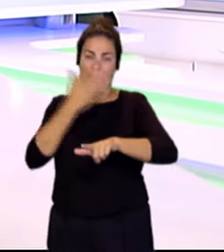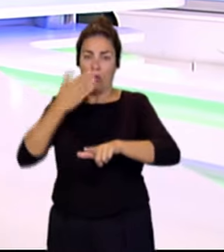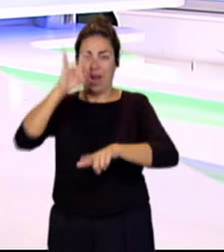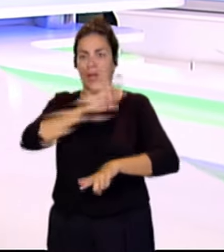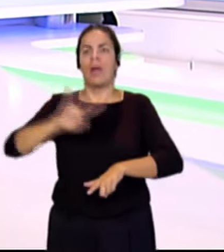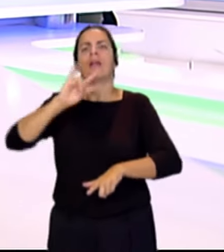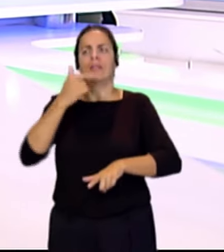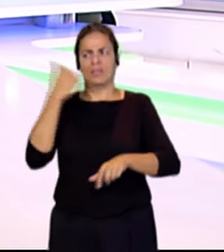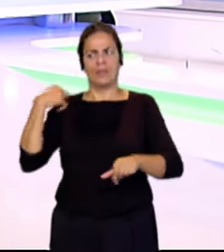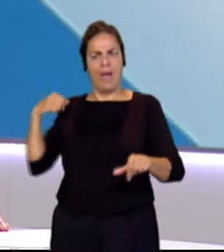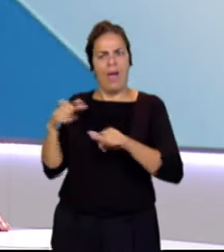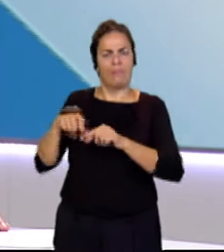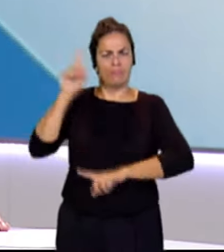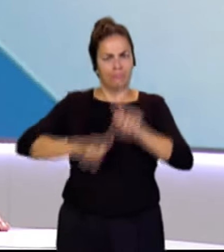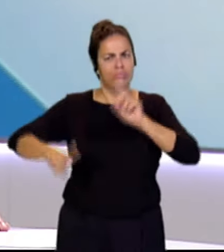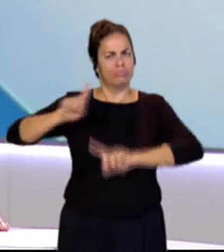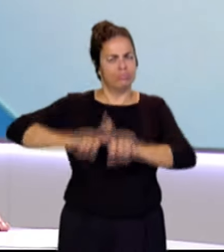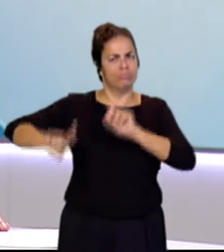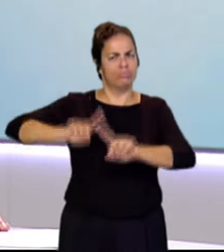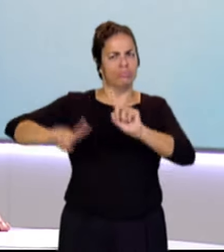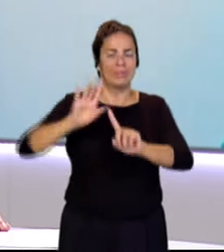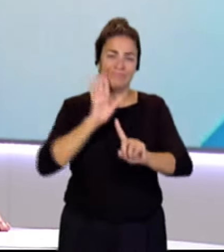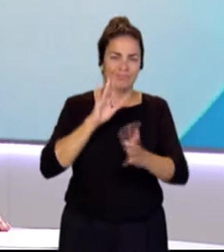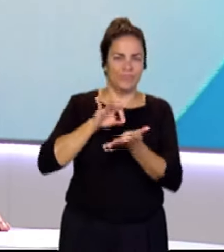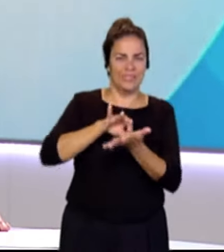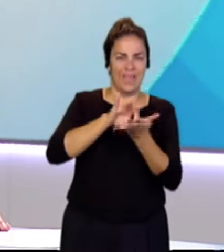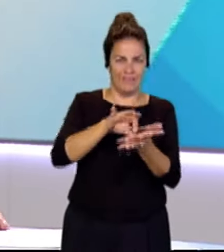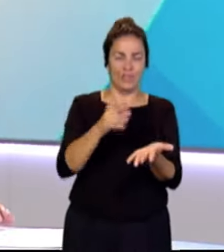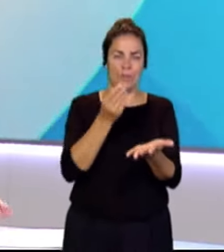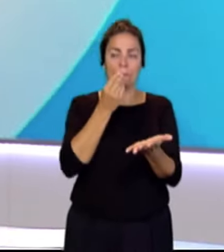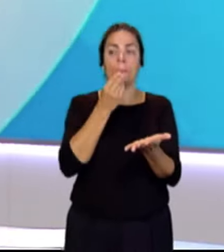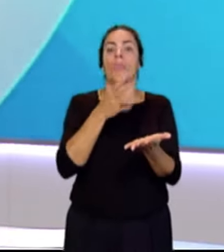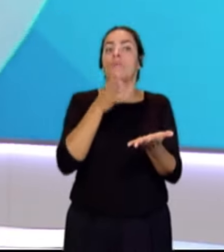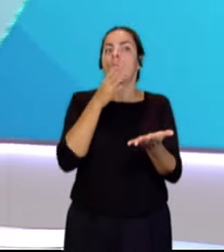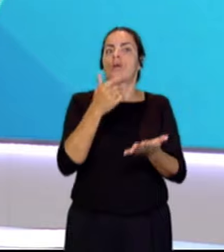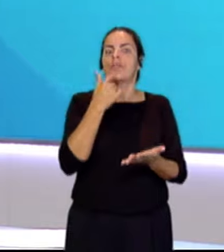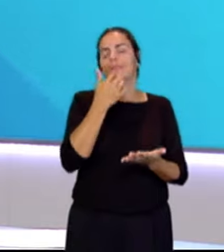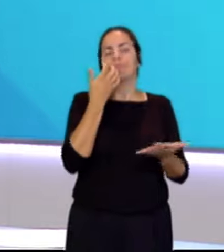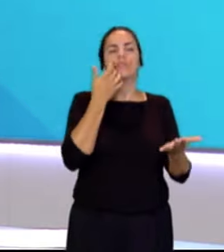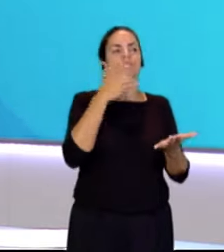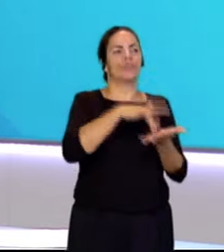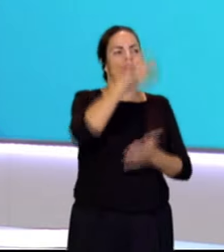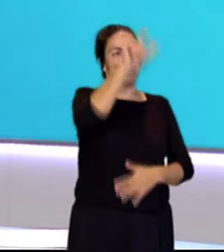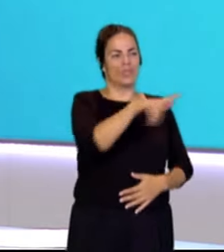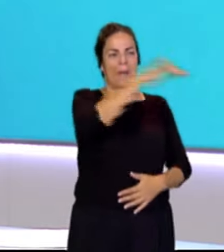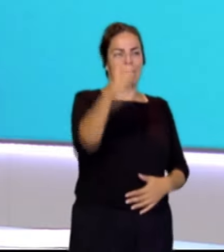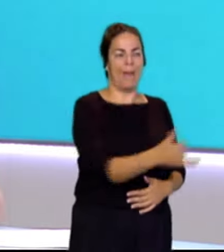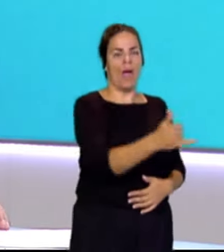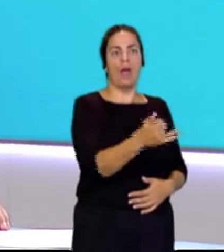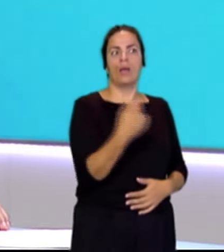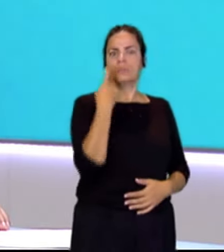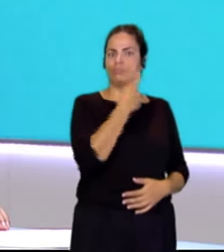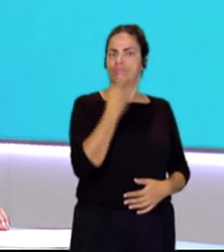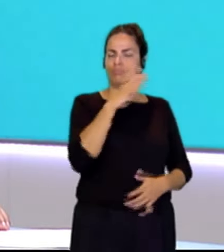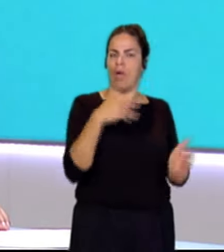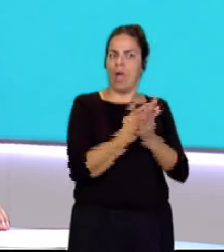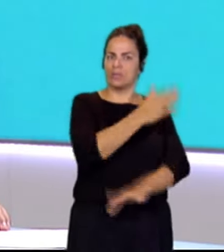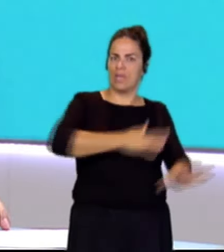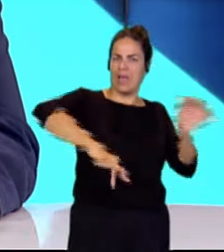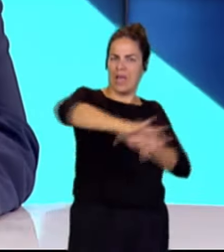estos sindicatos en ese servicio porque se tarda mucho tiempo por ejemplo en cubrir las baja Qué problema hay a este respecto